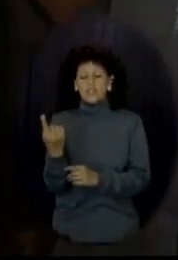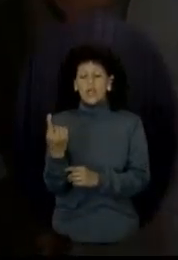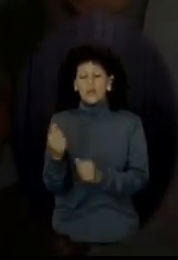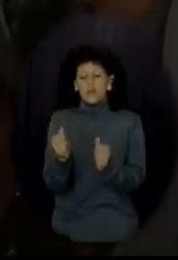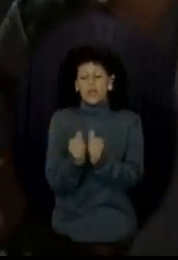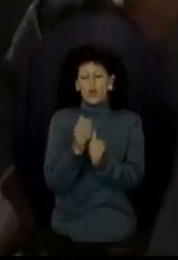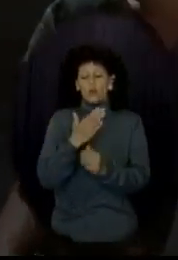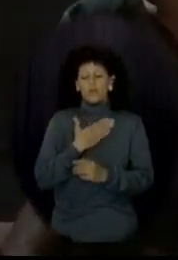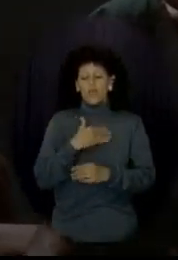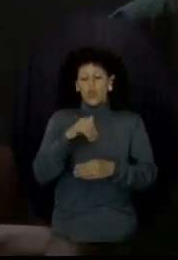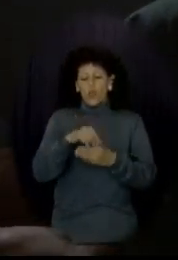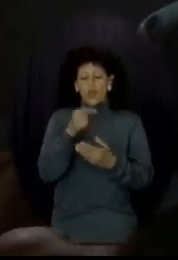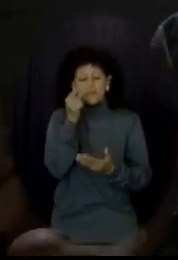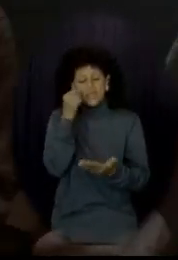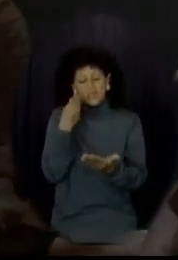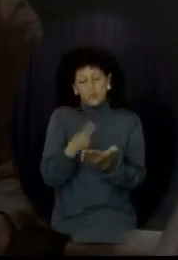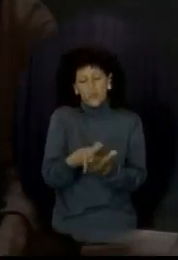Ustedes han estado siempre conmigo en mis pruebas.